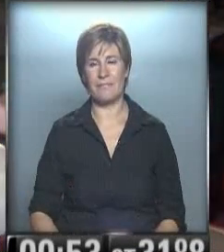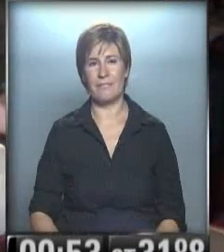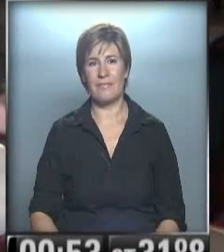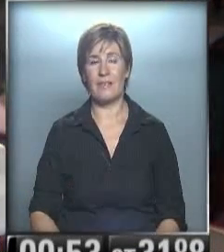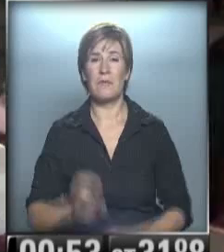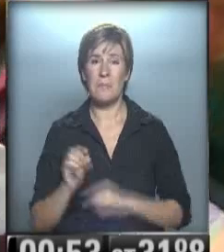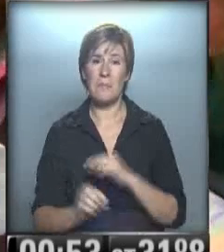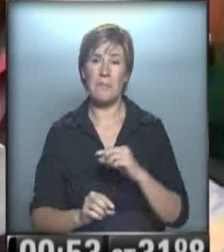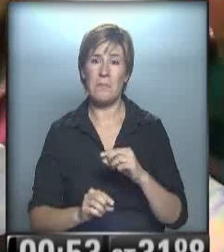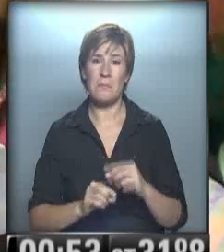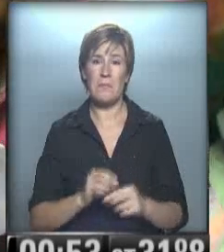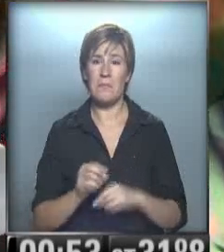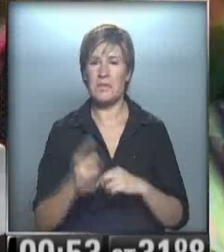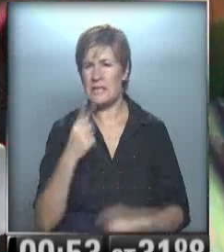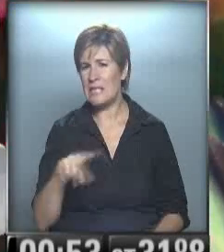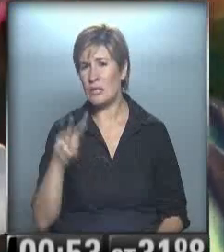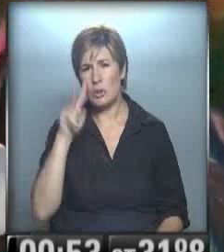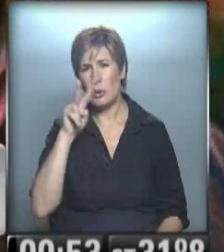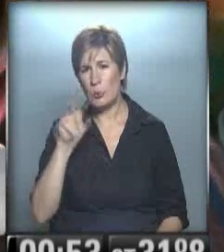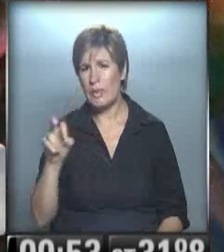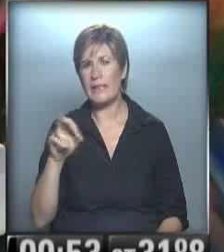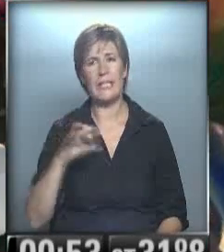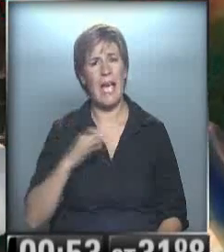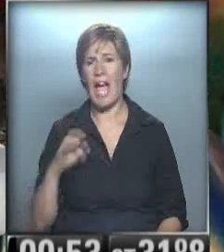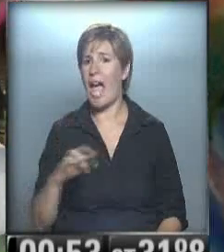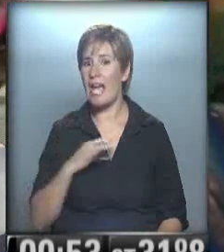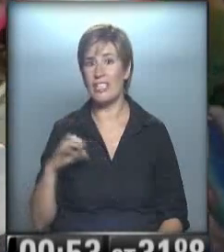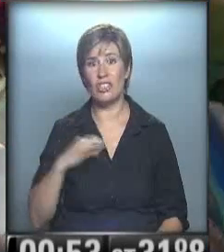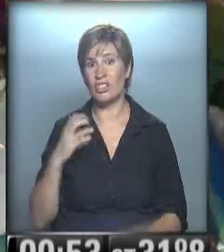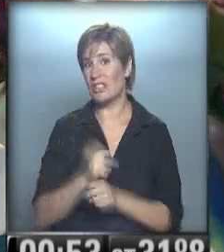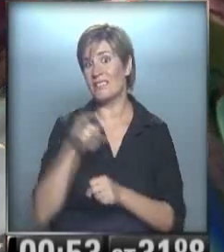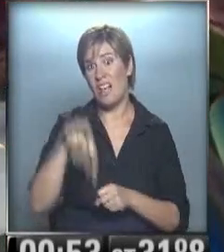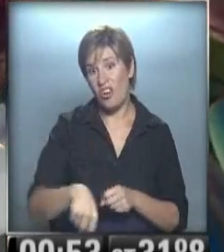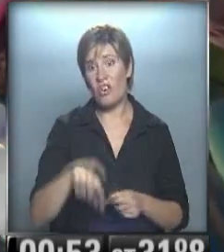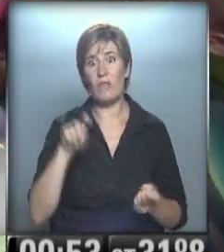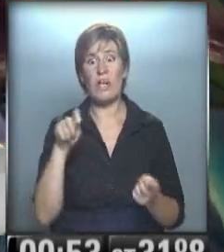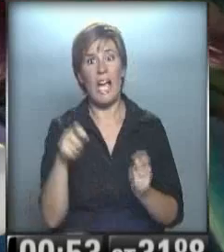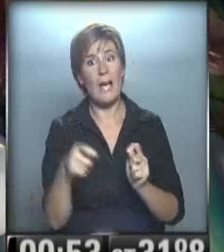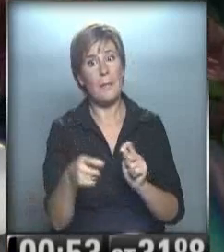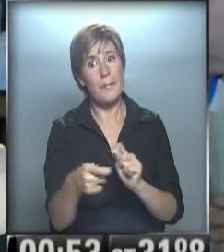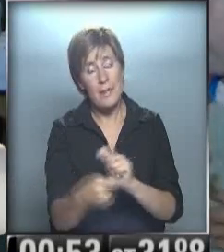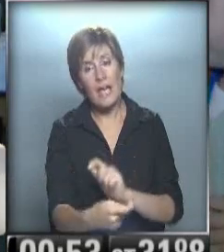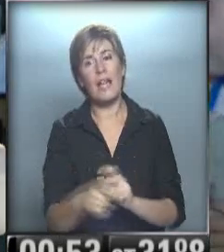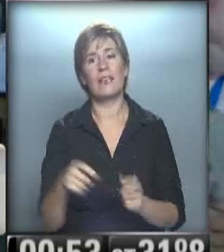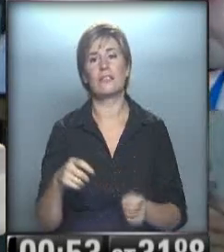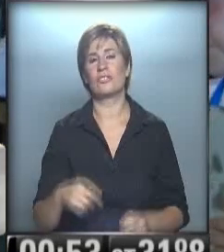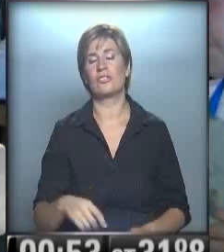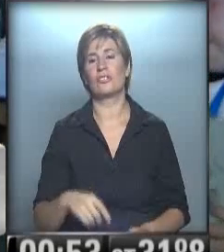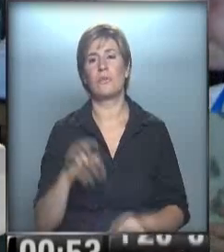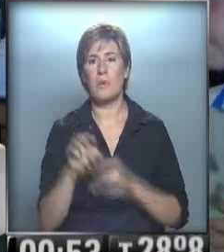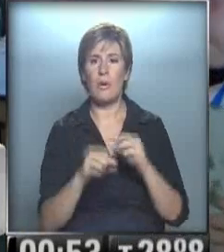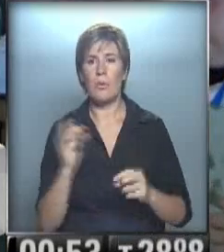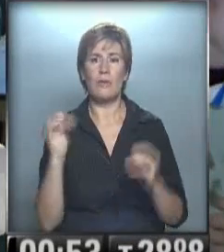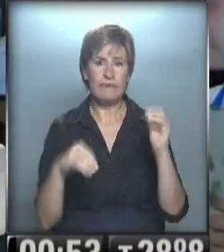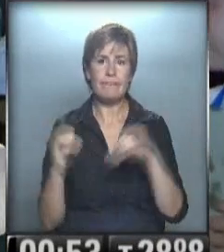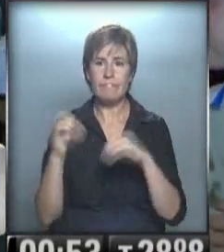ha trascendido durante más de 120 años, que fue adoptando distintas técnicas que se fueron dando a partir de las distintas incorporaciones que la misma vida